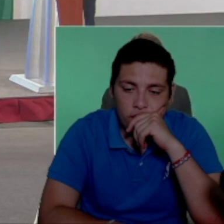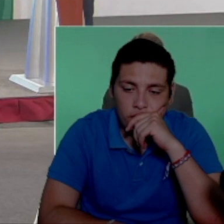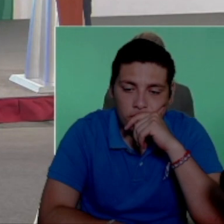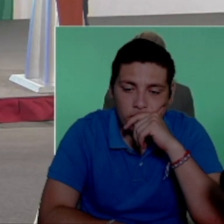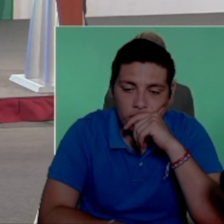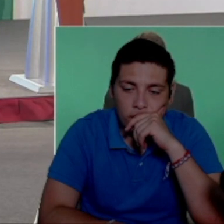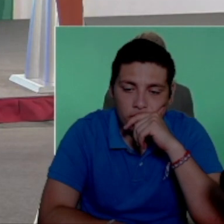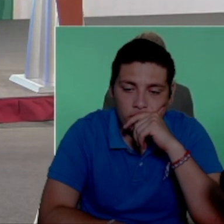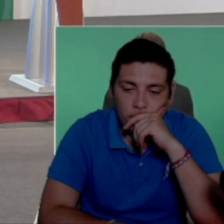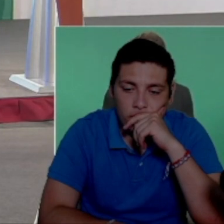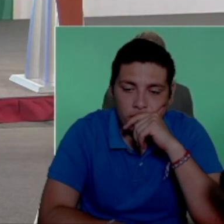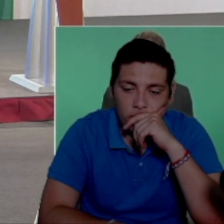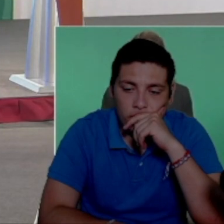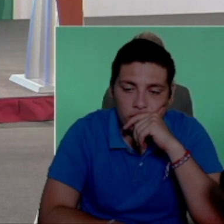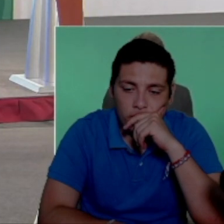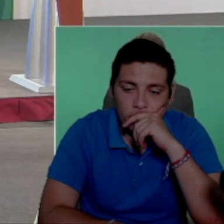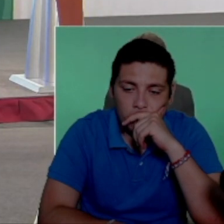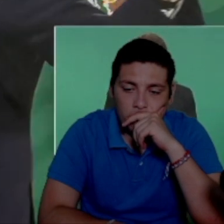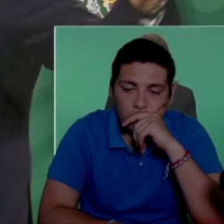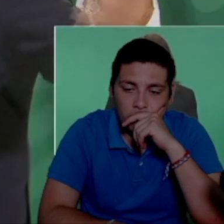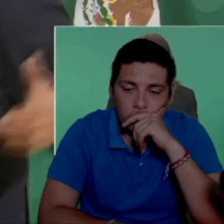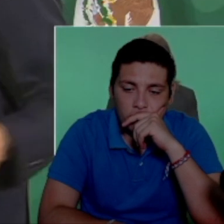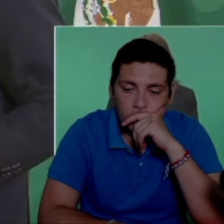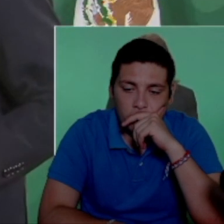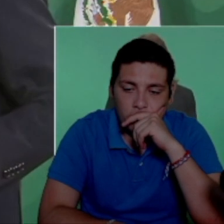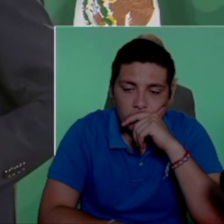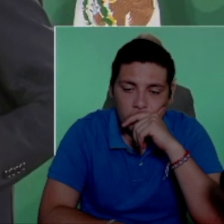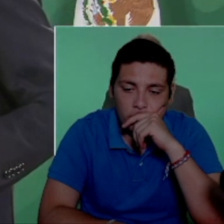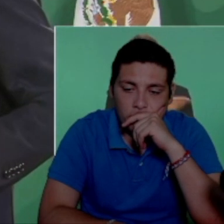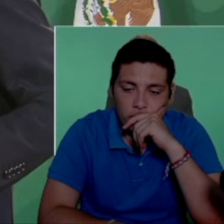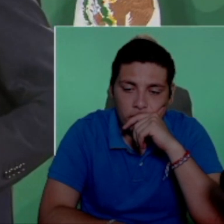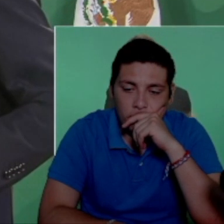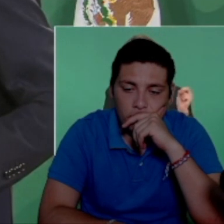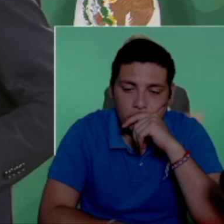Pero es por eso, porque eran los privilegiados.